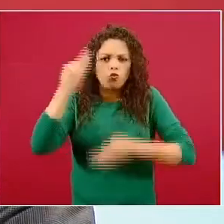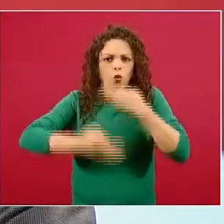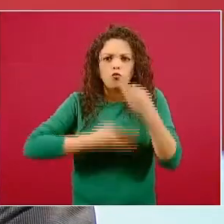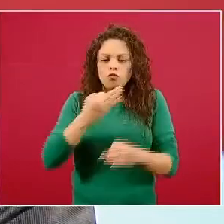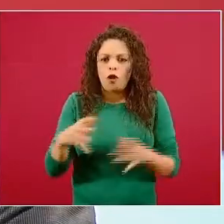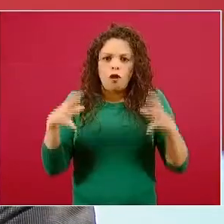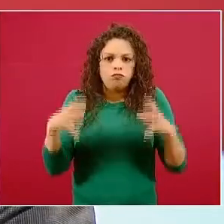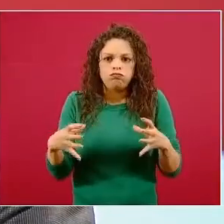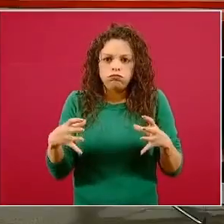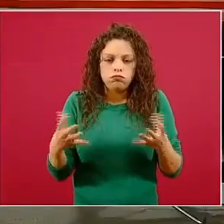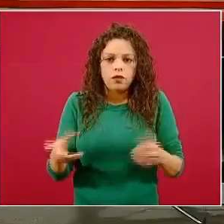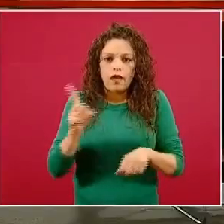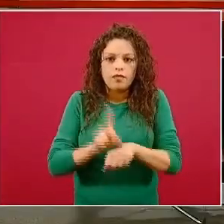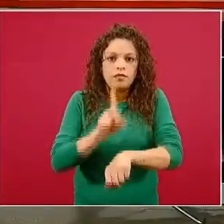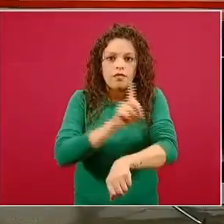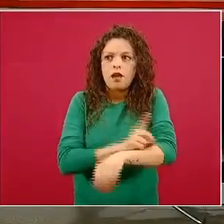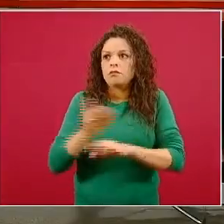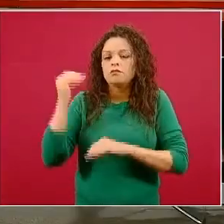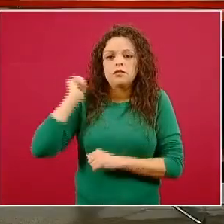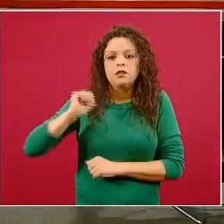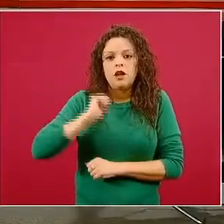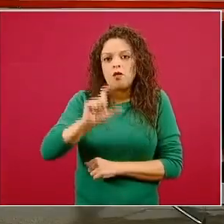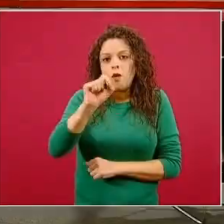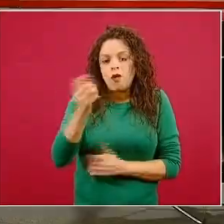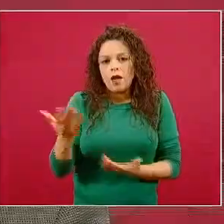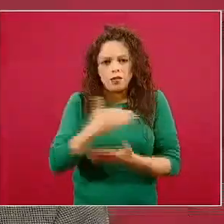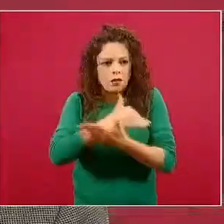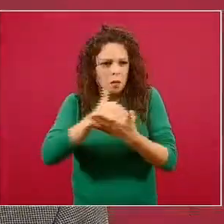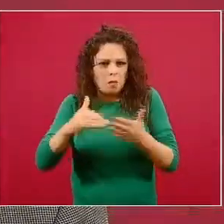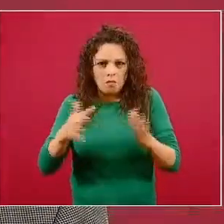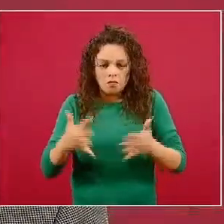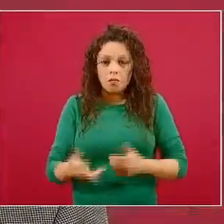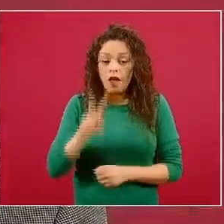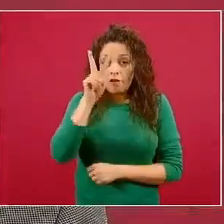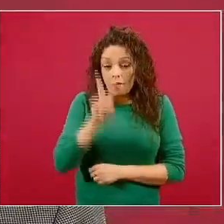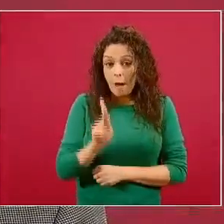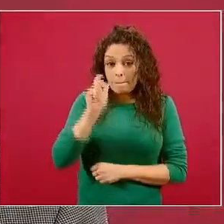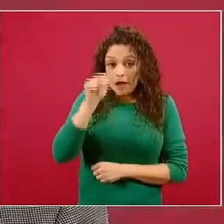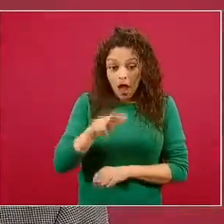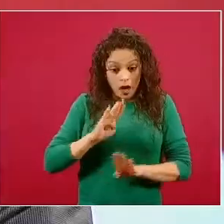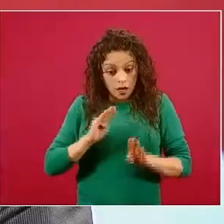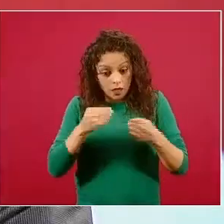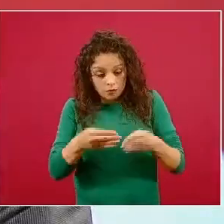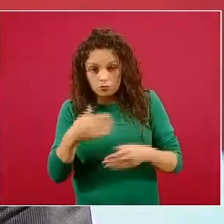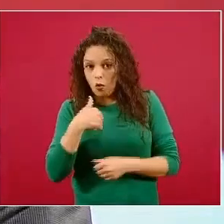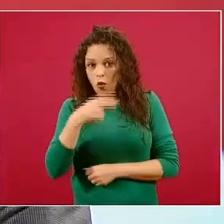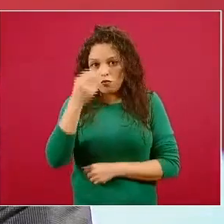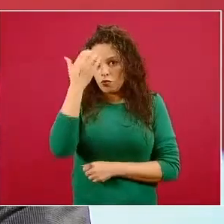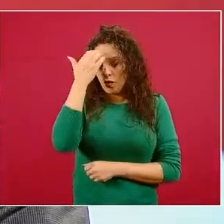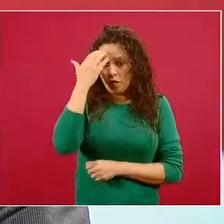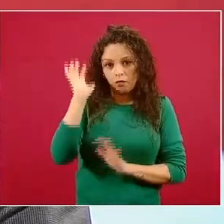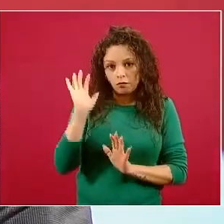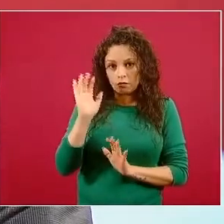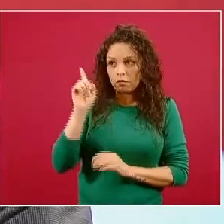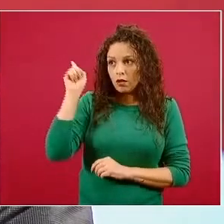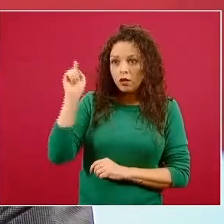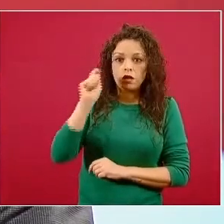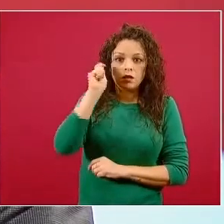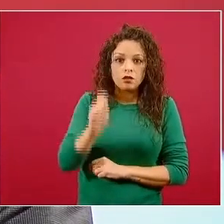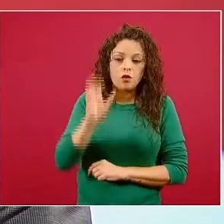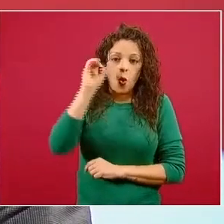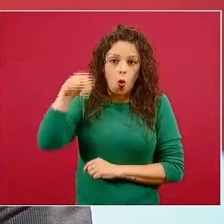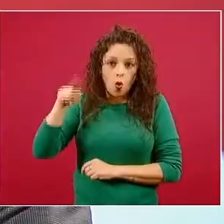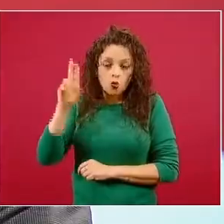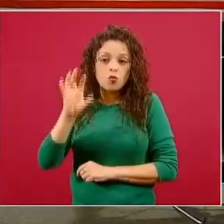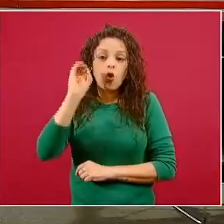la última mitad del siglo XX. Entonces, insisto, desconozco que exista un plan específico por parte de las Naciones Unidas o la Organización Mundial de la